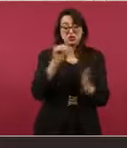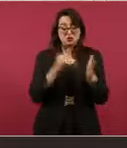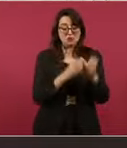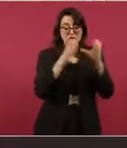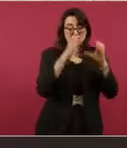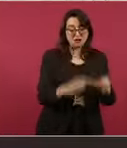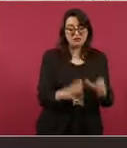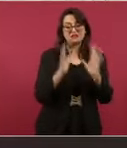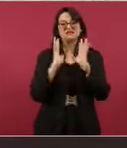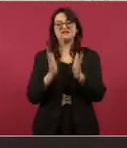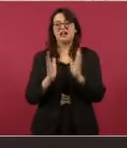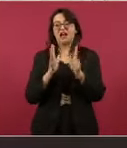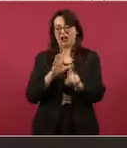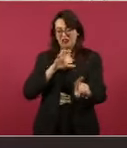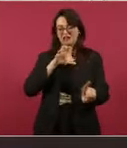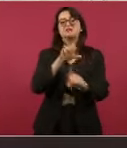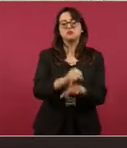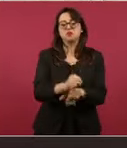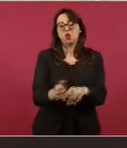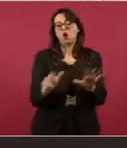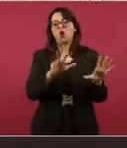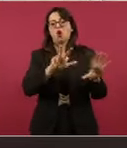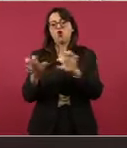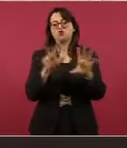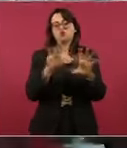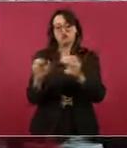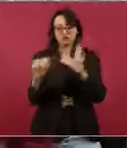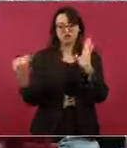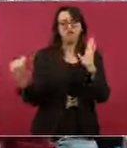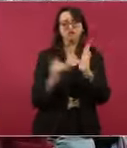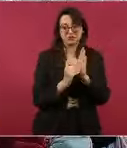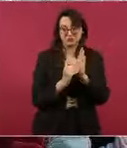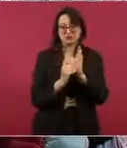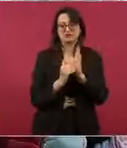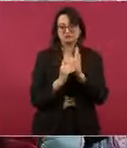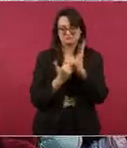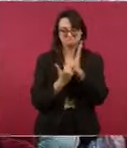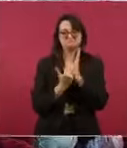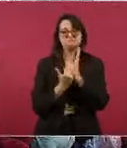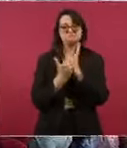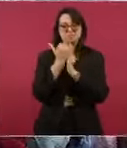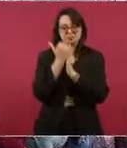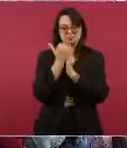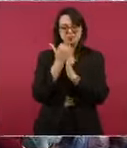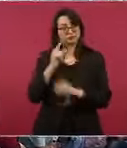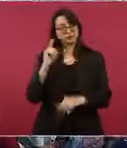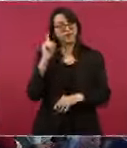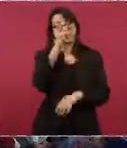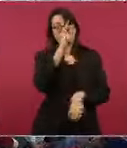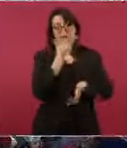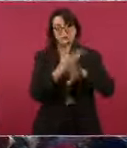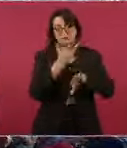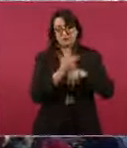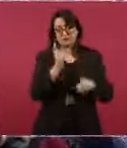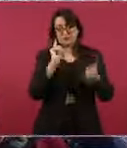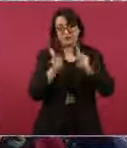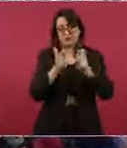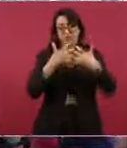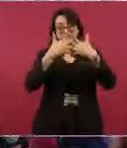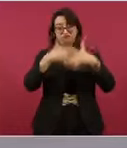a más de 800.000 barriles de petróleo. Con la adquisición de la refinería Deer Park,